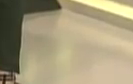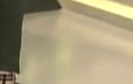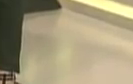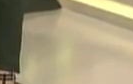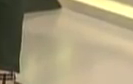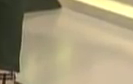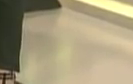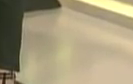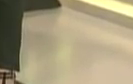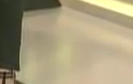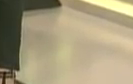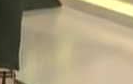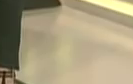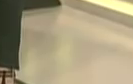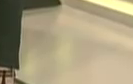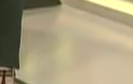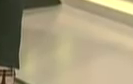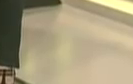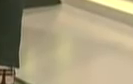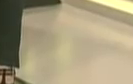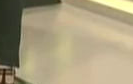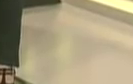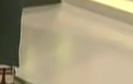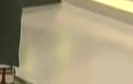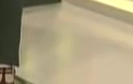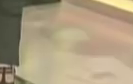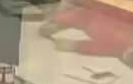Unido de Venezuela, desarrolla una importante reunión. Veamos.